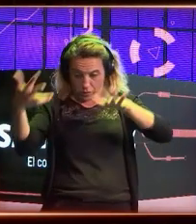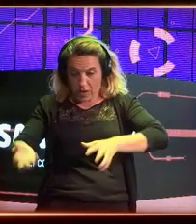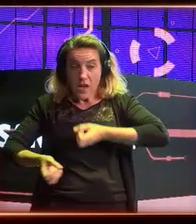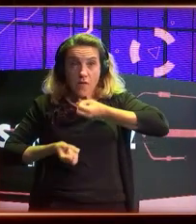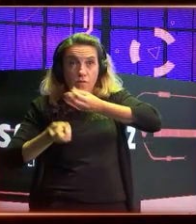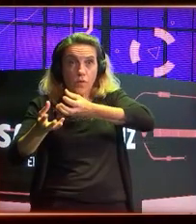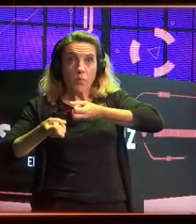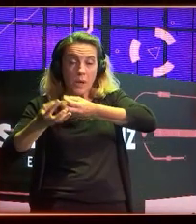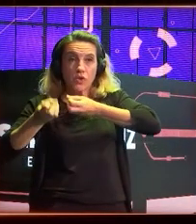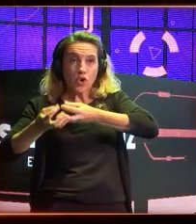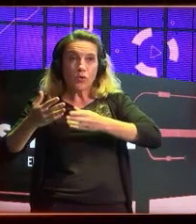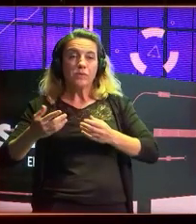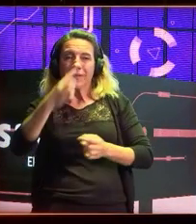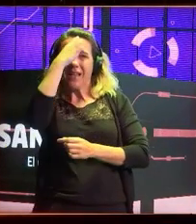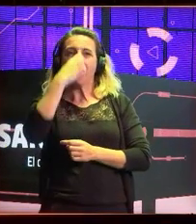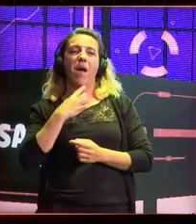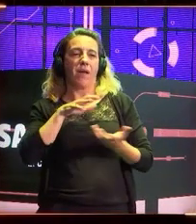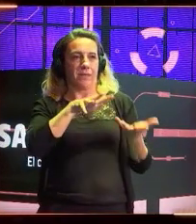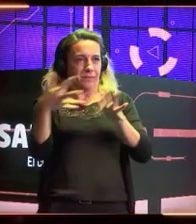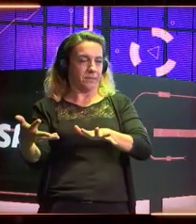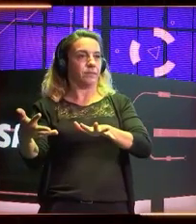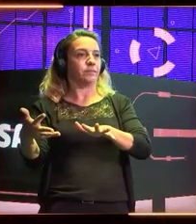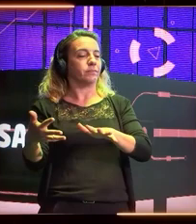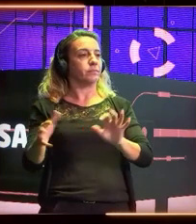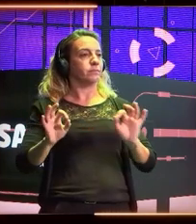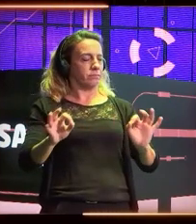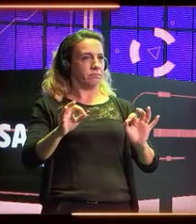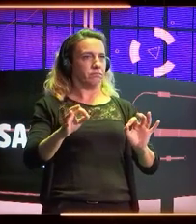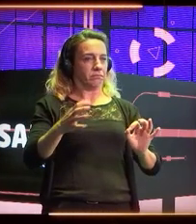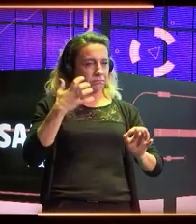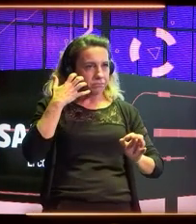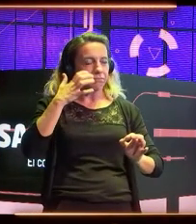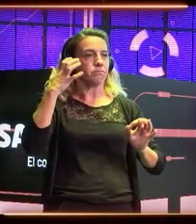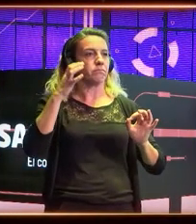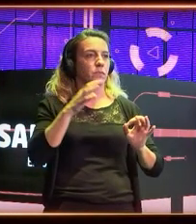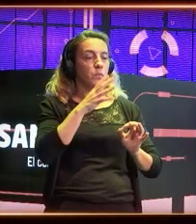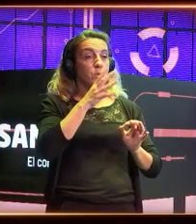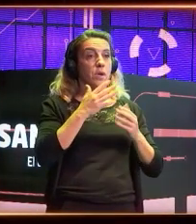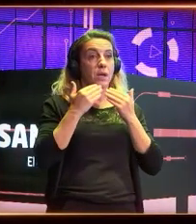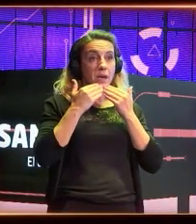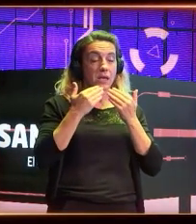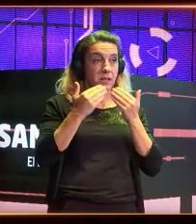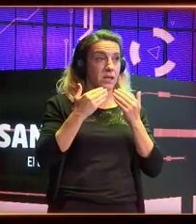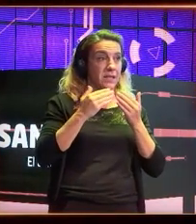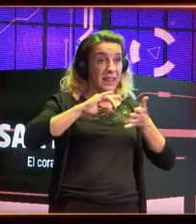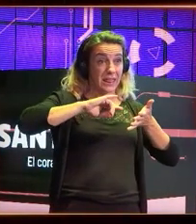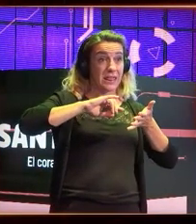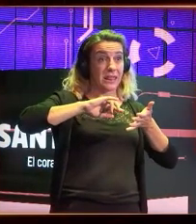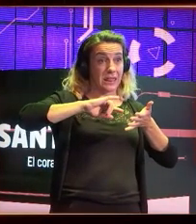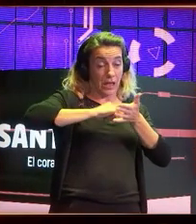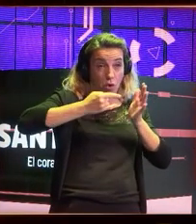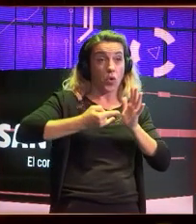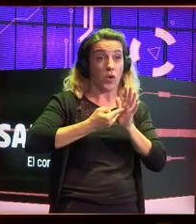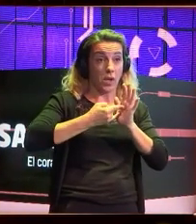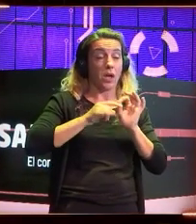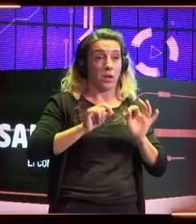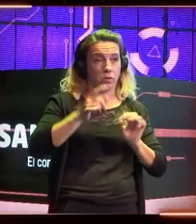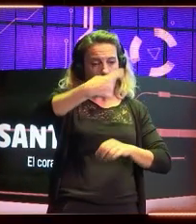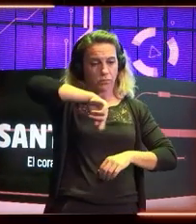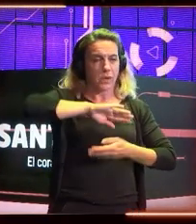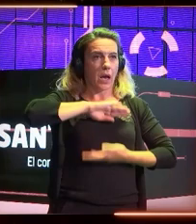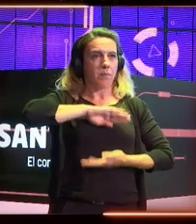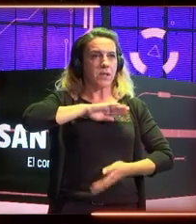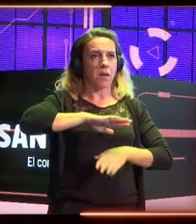negro en una imagen y esto es increíble porque gracias a estos agujeros a esta tecnología somos capaces de